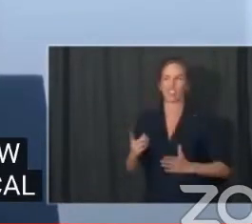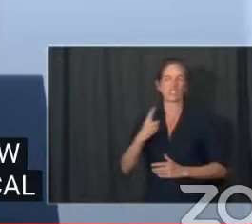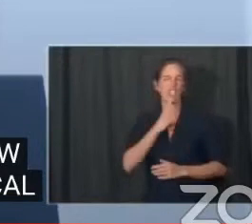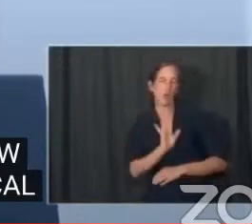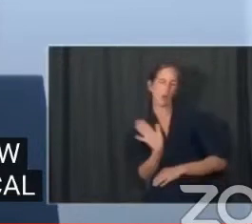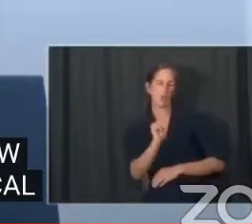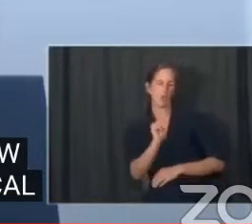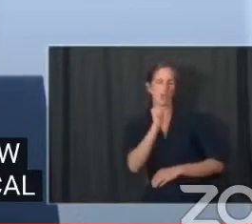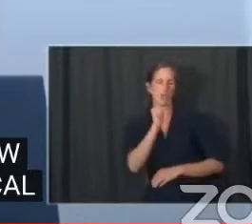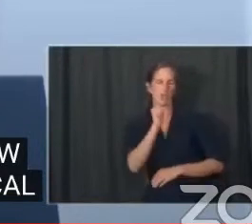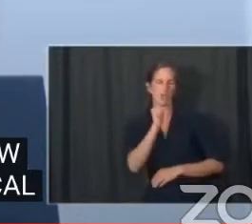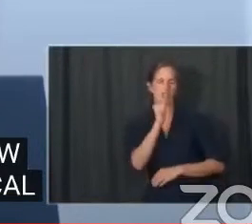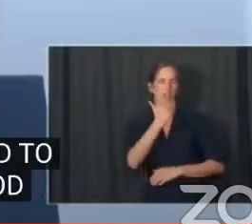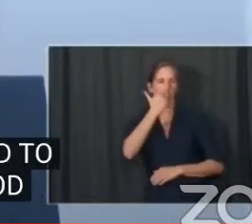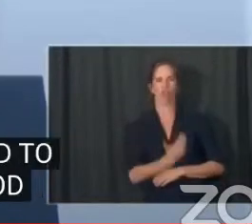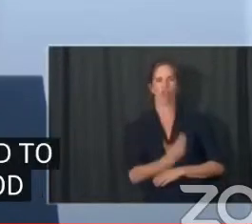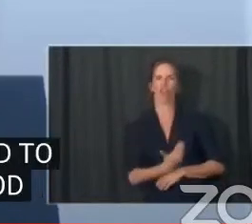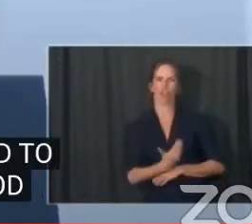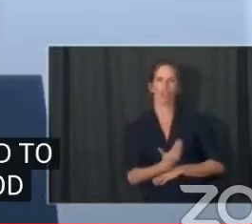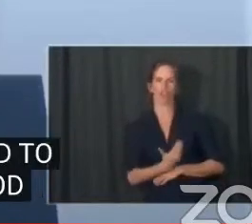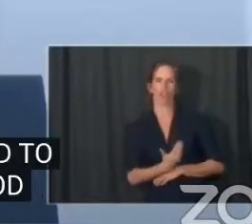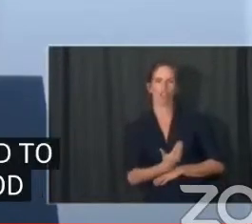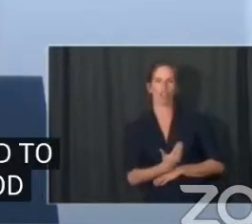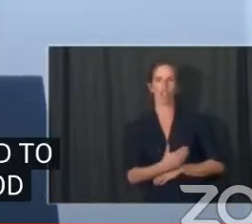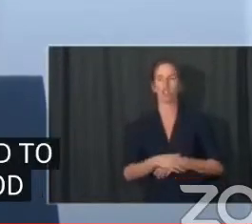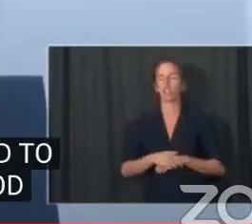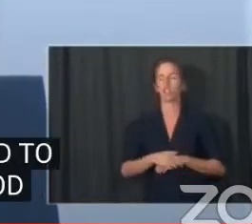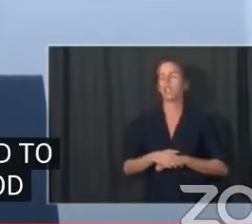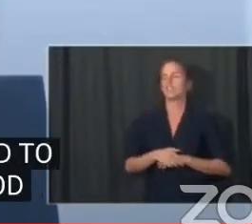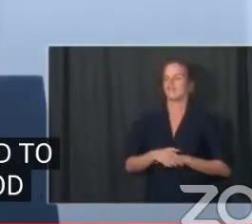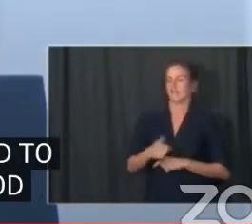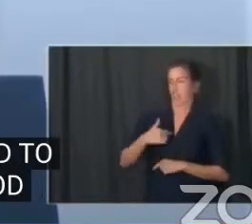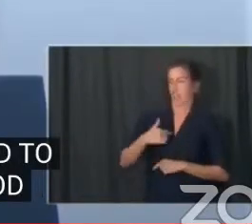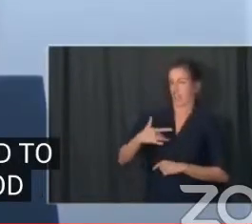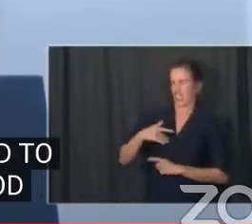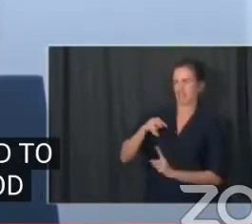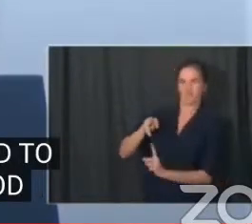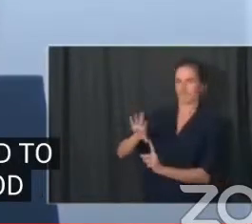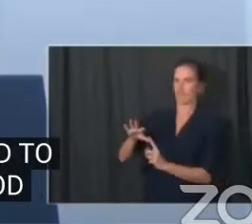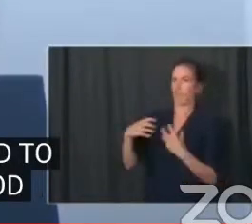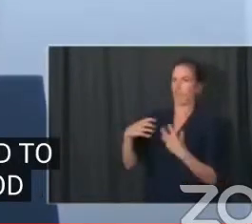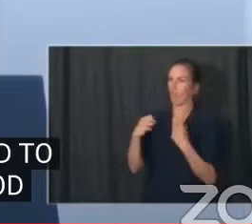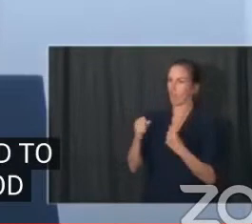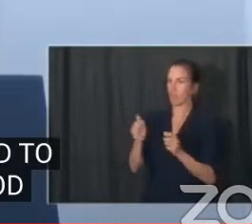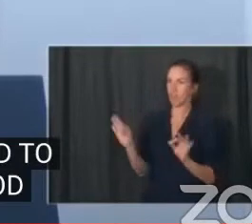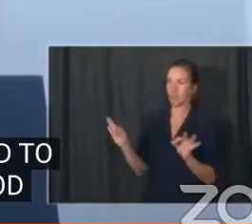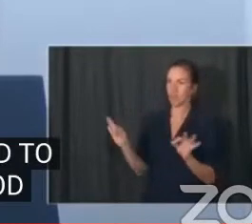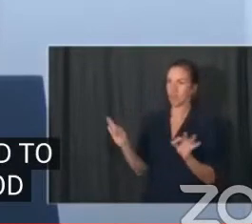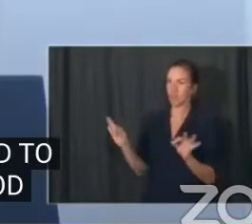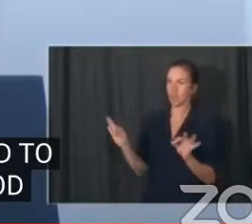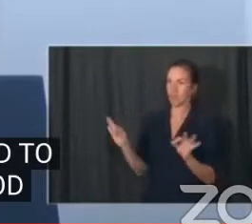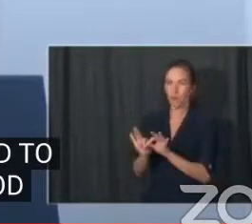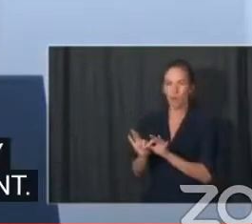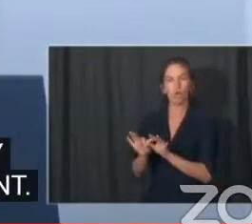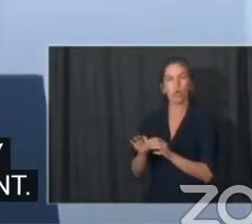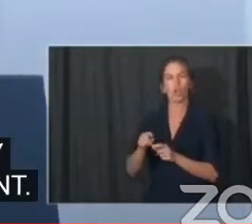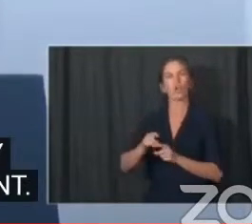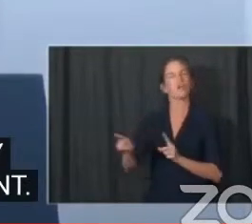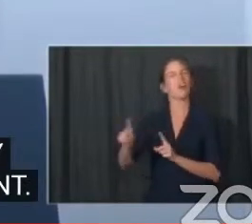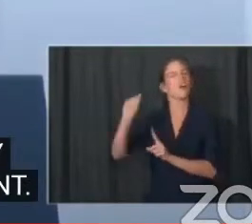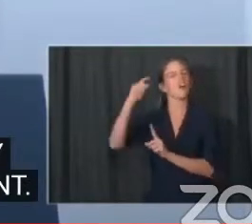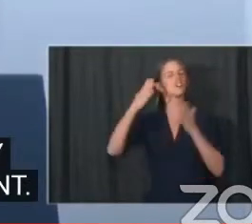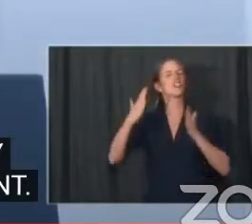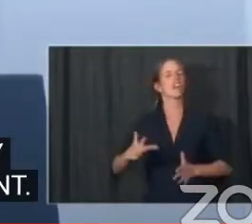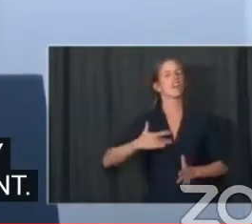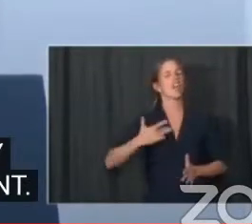think it's excepto good en lugares politically. I como think New it's very bad York, from a health standpoint. But en donde el gobernador ha dicho he que wants to no take his cree que sea time with the buena vaccine. He doesn't trust where the